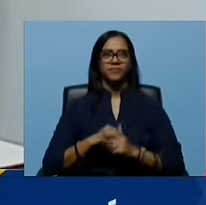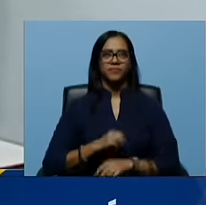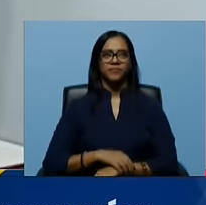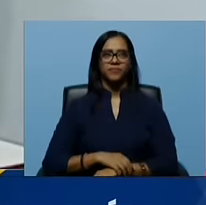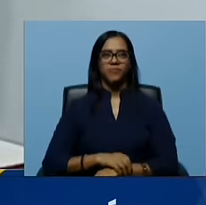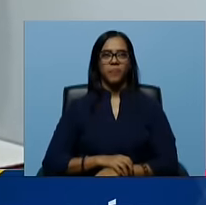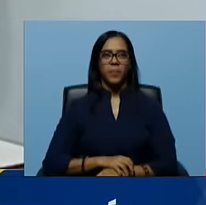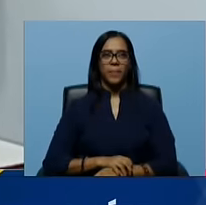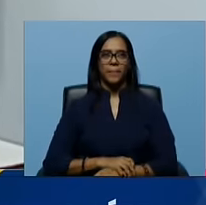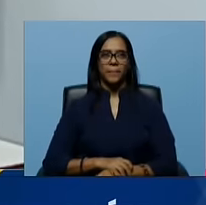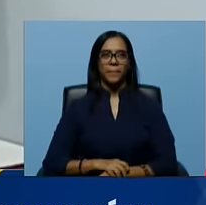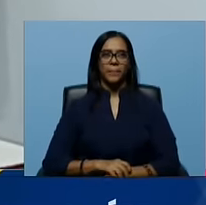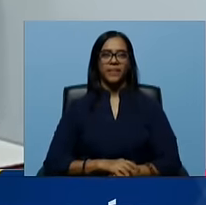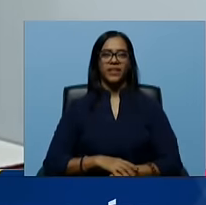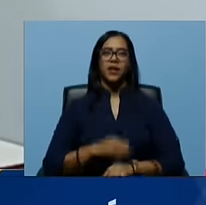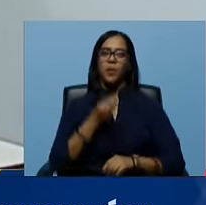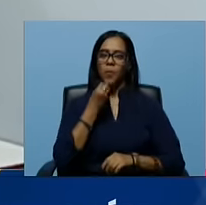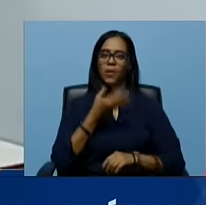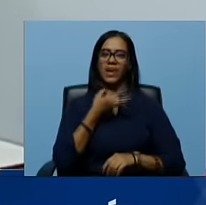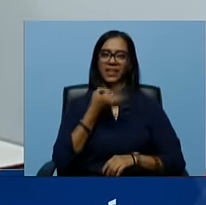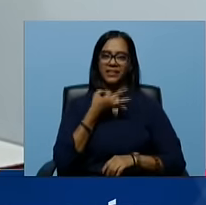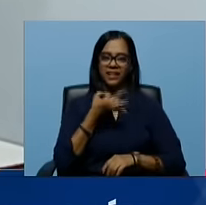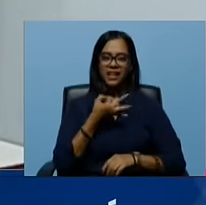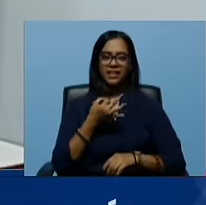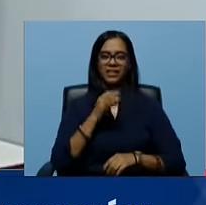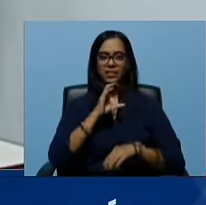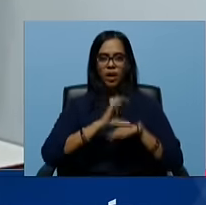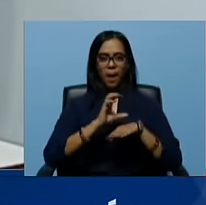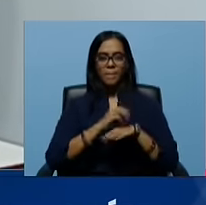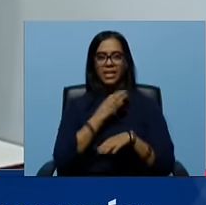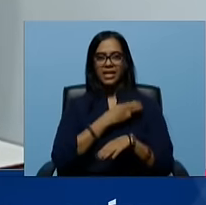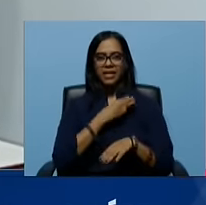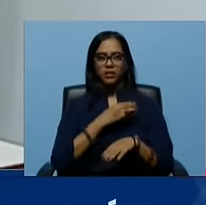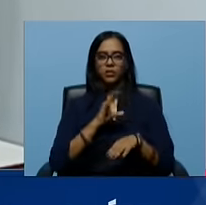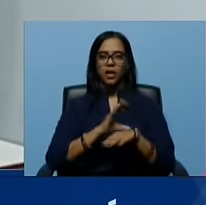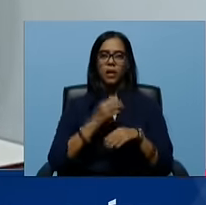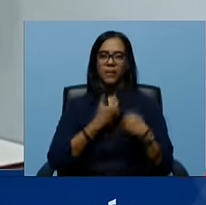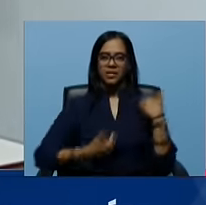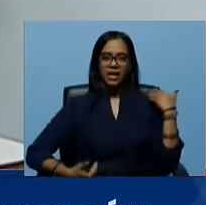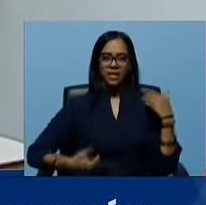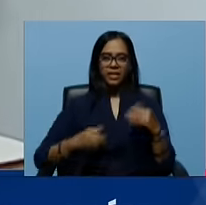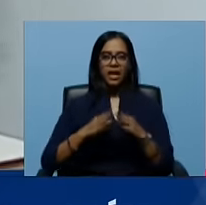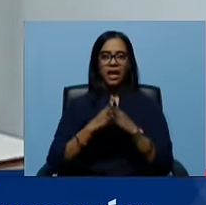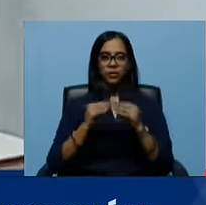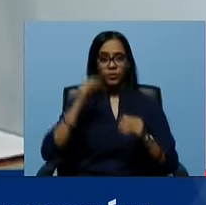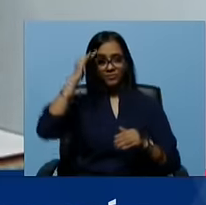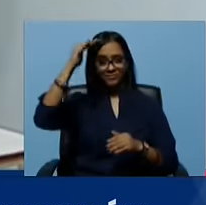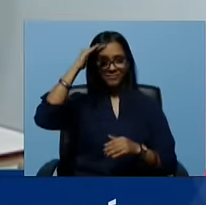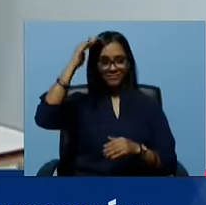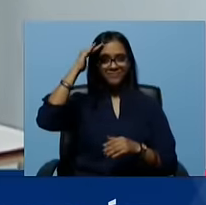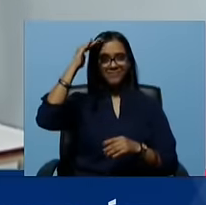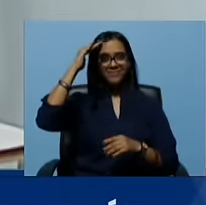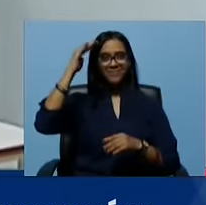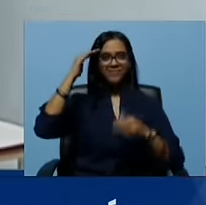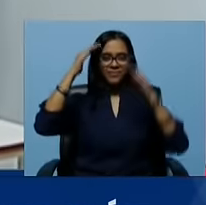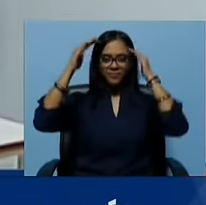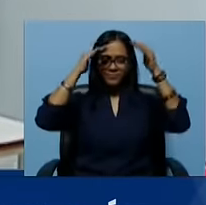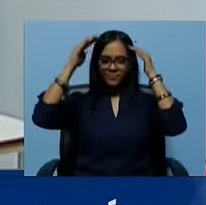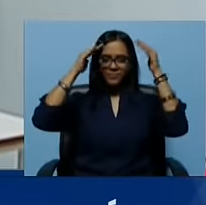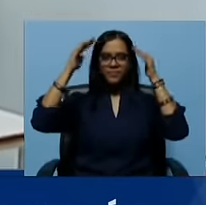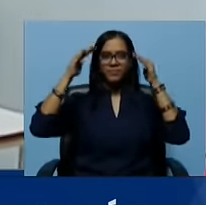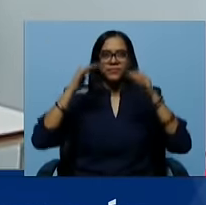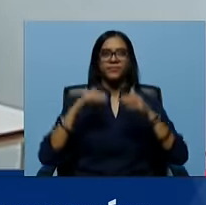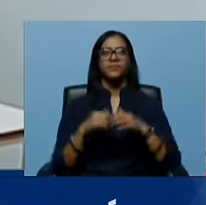bueno, buenas tardes, ciudadano ministro, ciudadano presidente, a todos los que se encuentran en este evento.